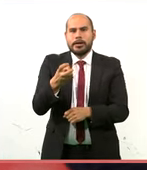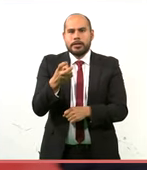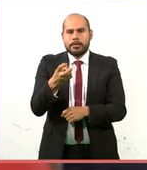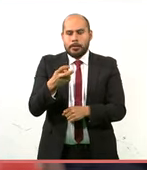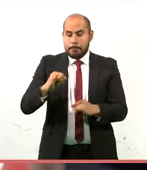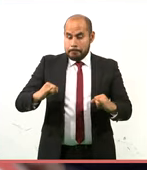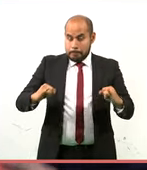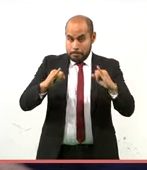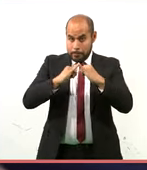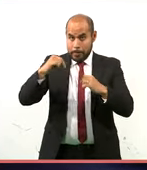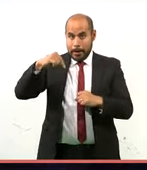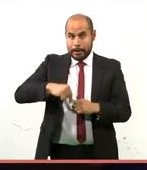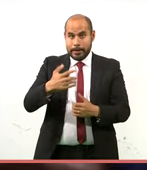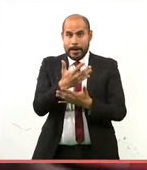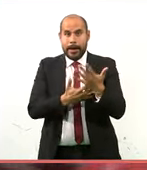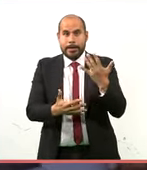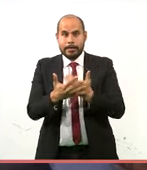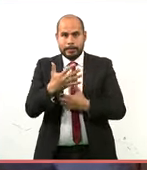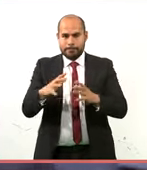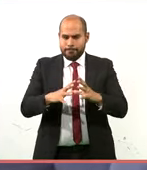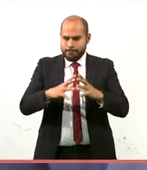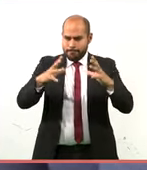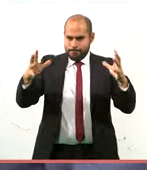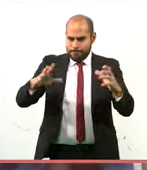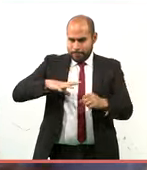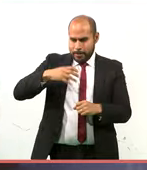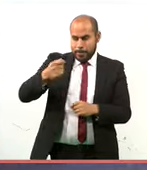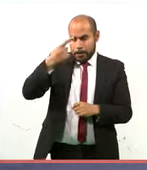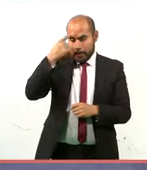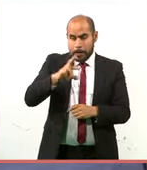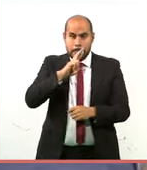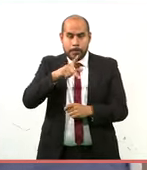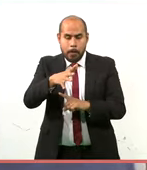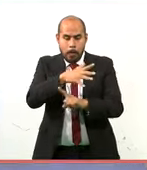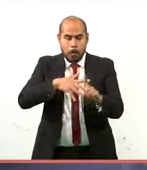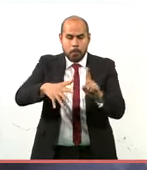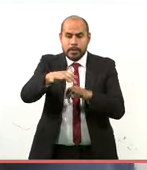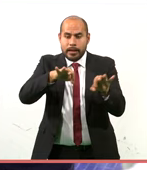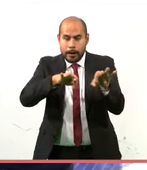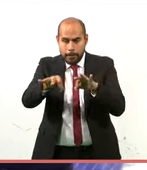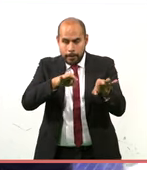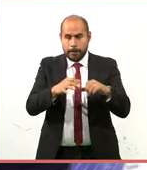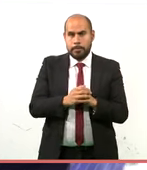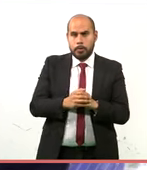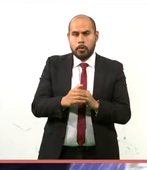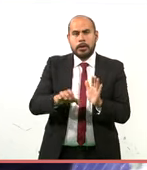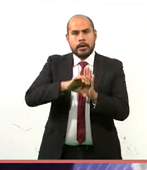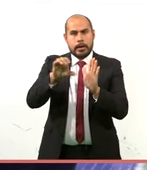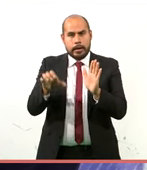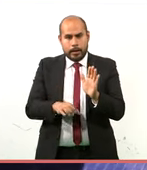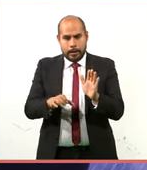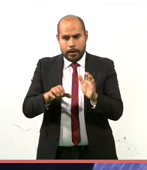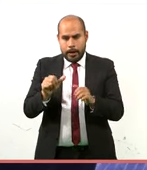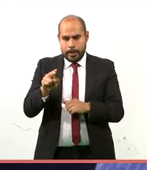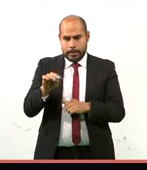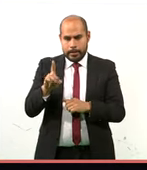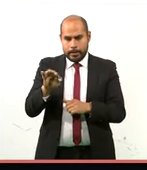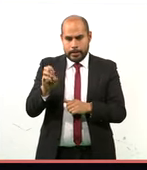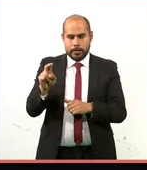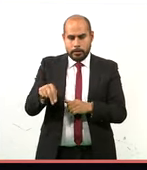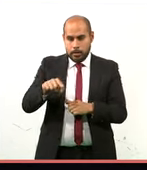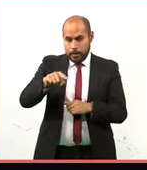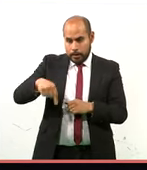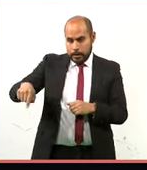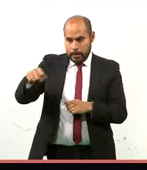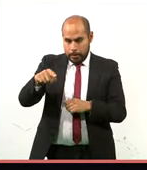nuestra institución ha realizado grandes esfuerzos en la mejora de condiciones laborales, tales como la migración del personal